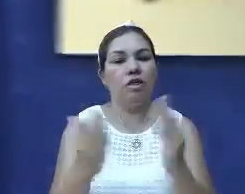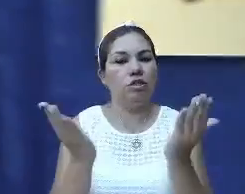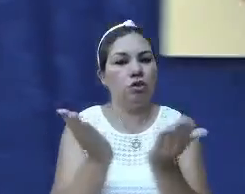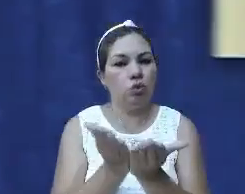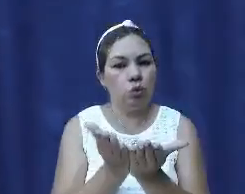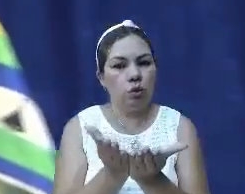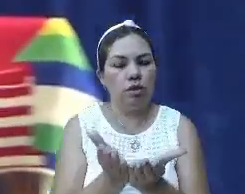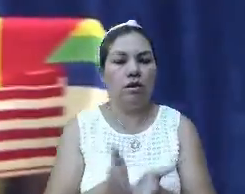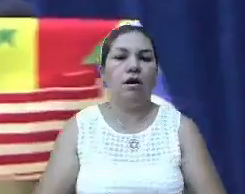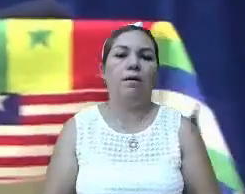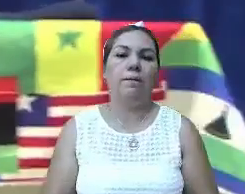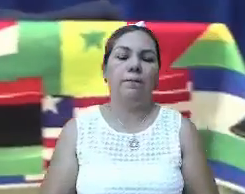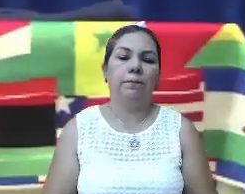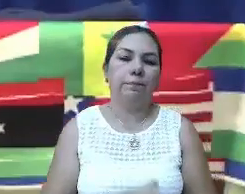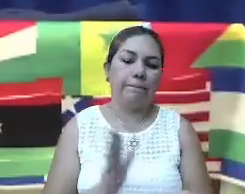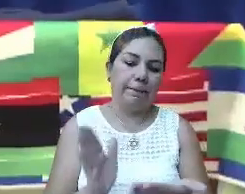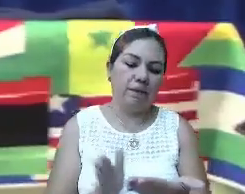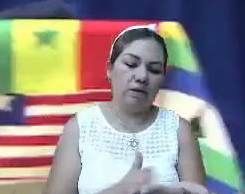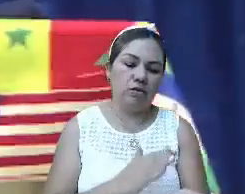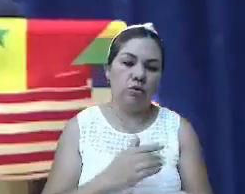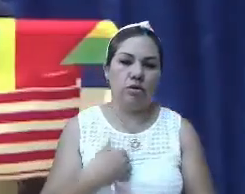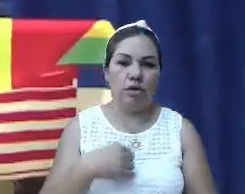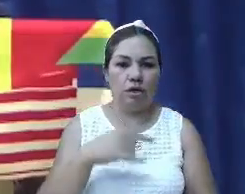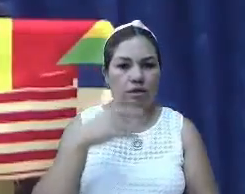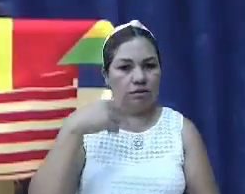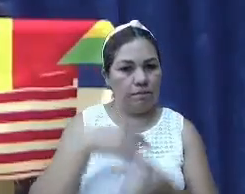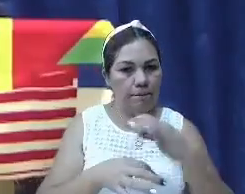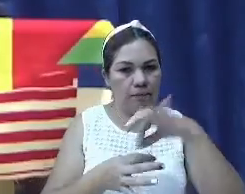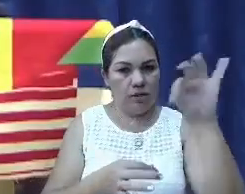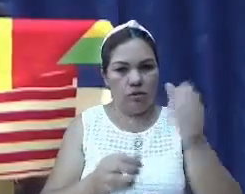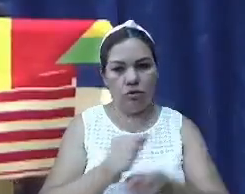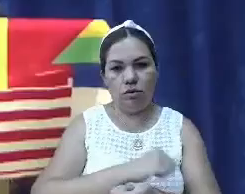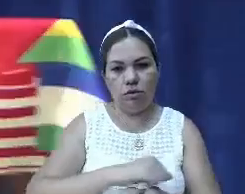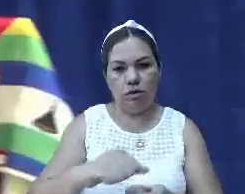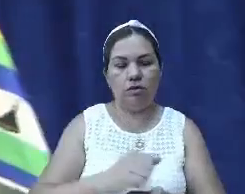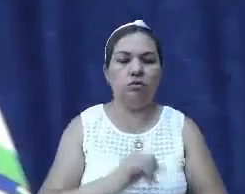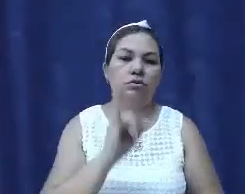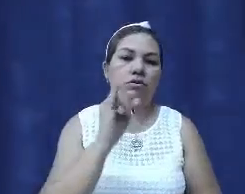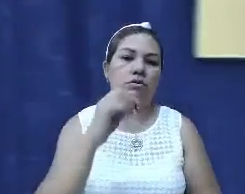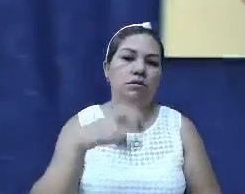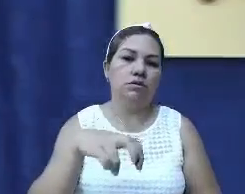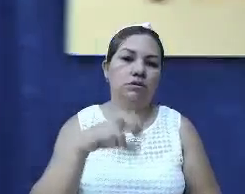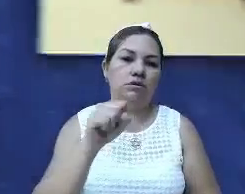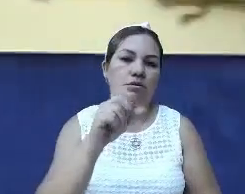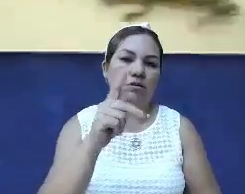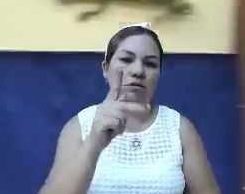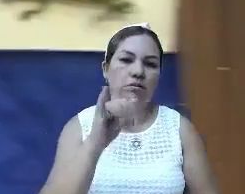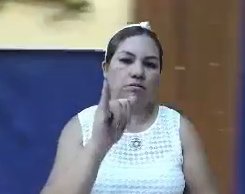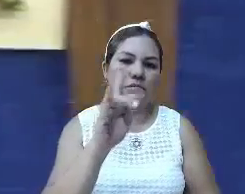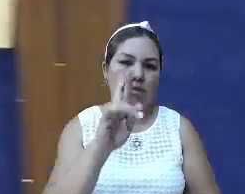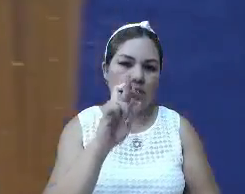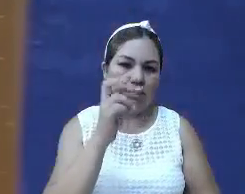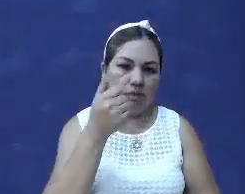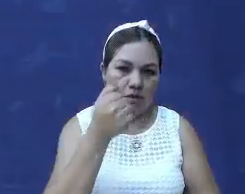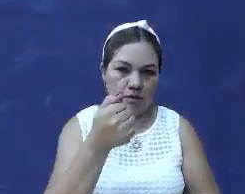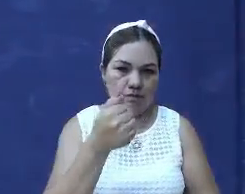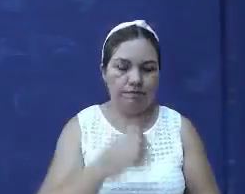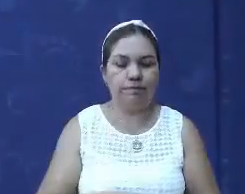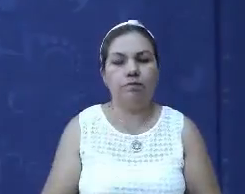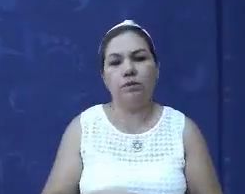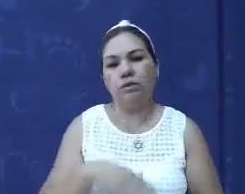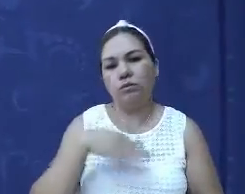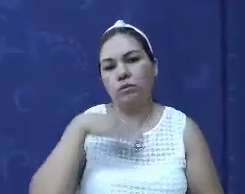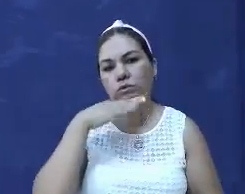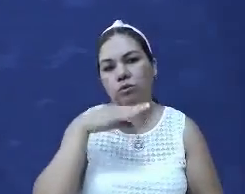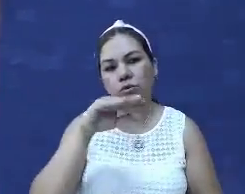Nos inspira a nosotros. Usted abre la Biblia y el Espíritu Santo lo tiene que inspirar. Pero como el ser humano es un saco de emociones,